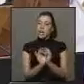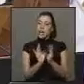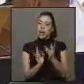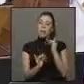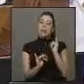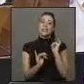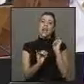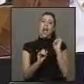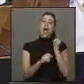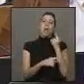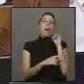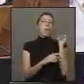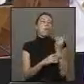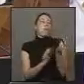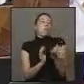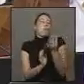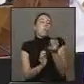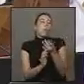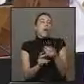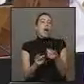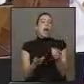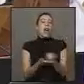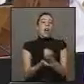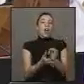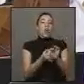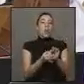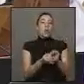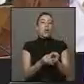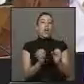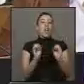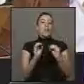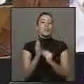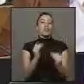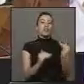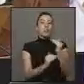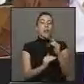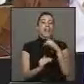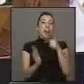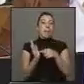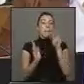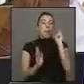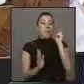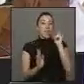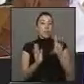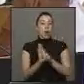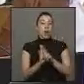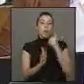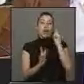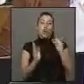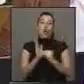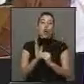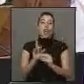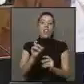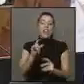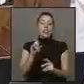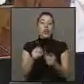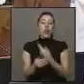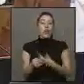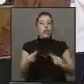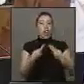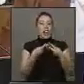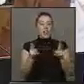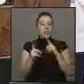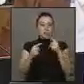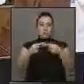si haremos vista gorda al lucro en la educación superior, que está prohibido por ley, pero no tipificado como delito. Sabemos que el gobierno dio libertad de acción, cosa que